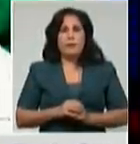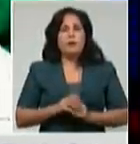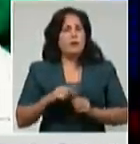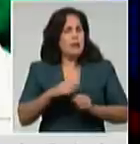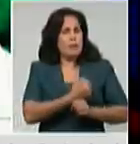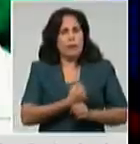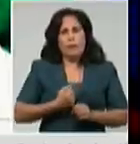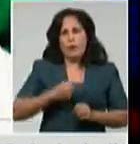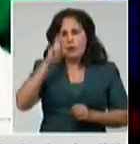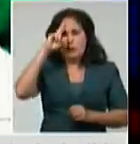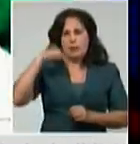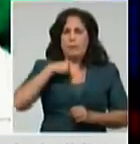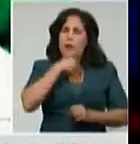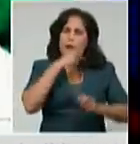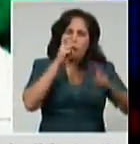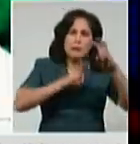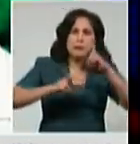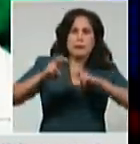pero lamentablemente